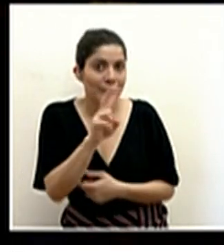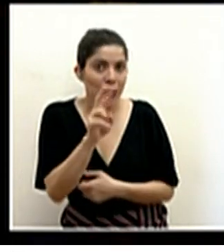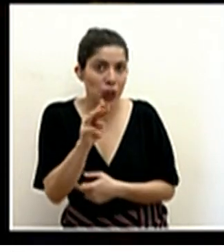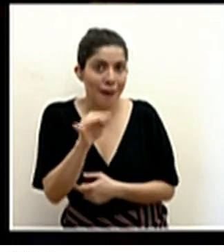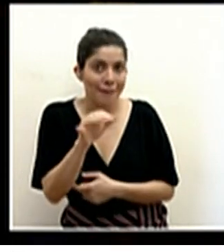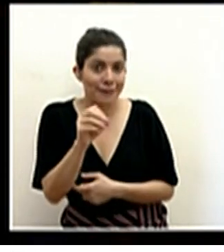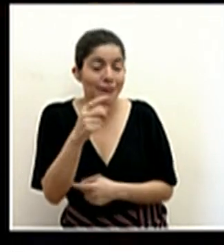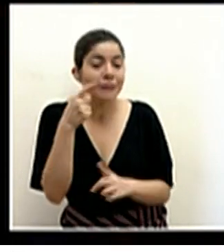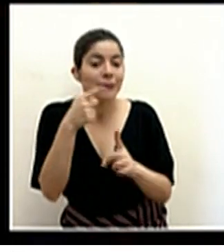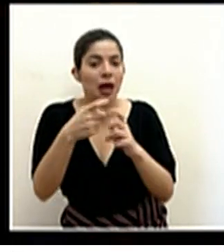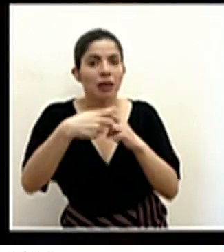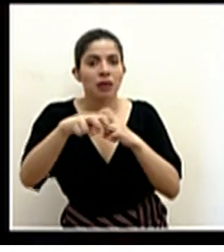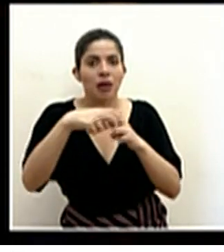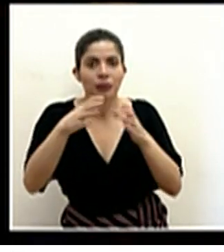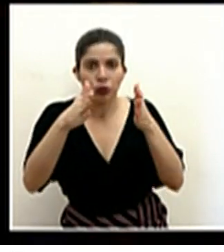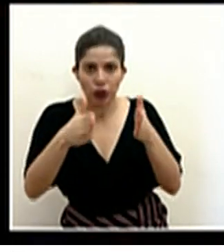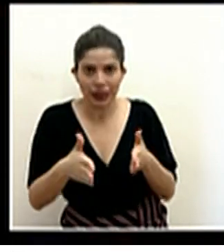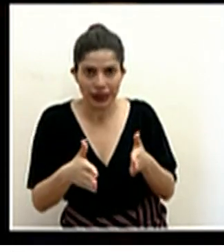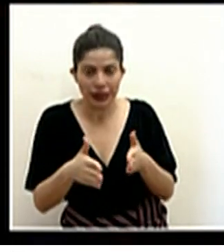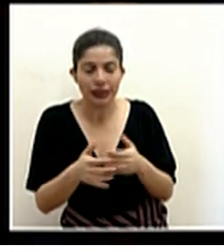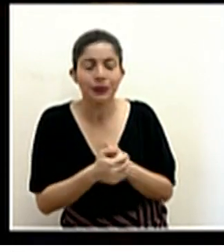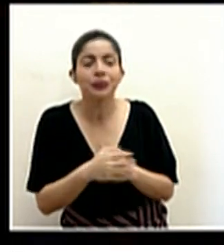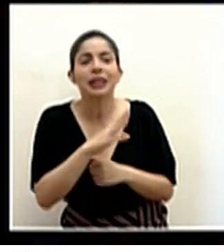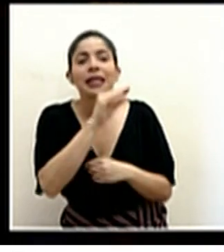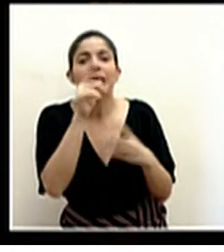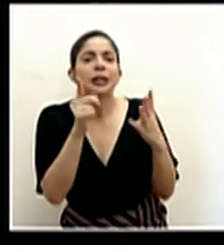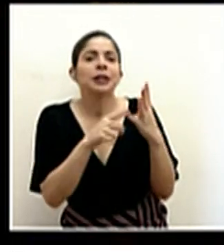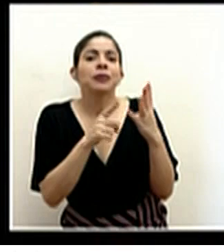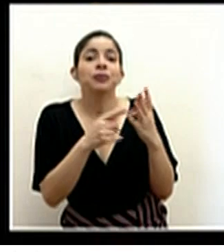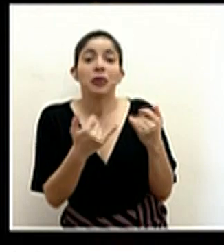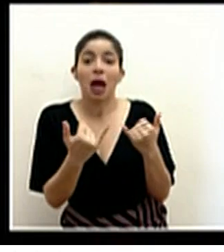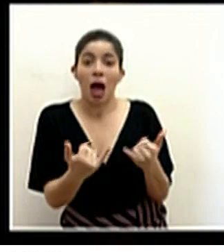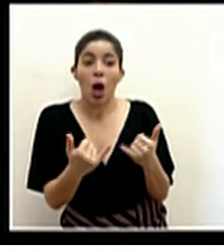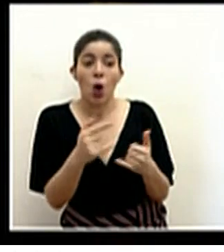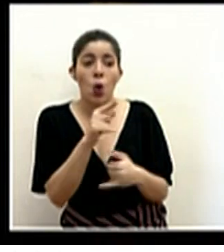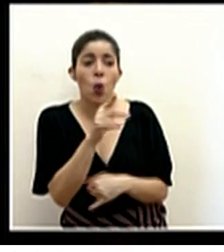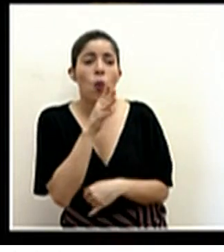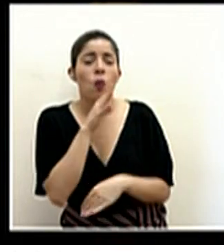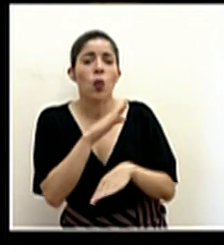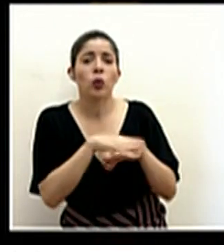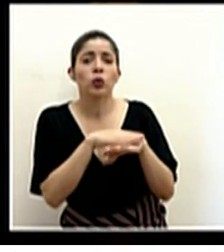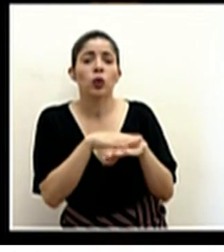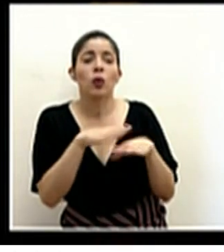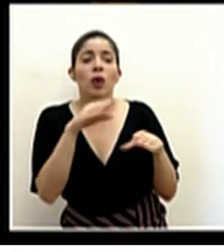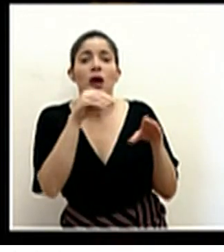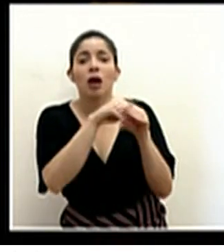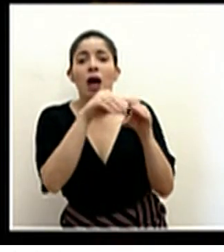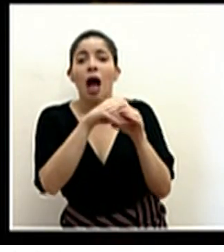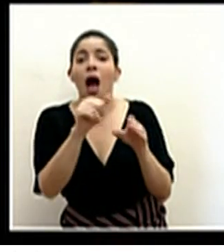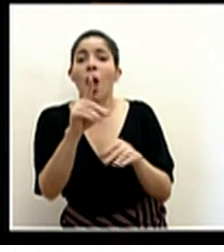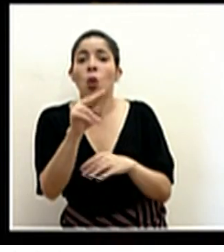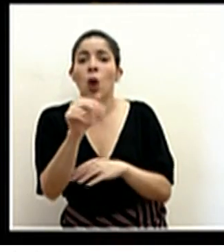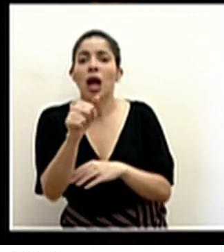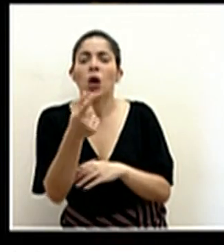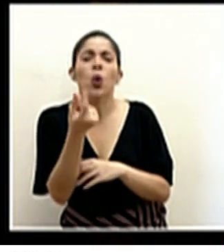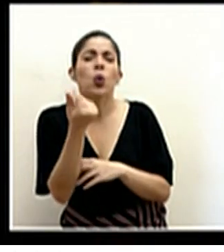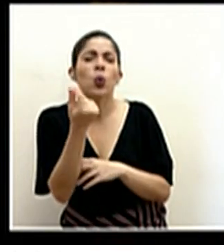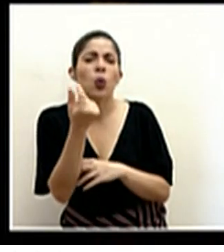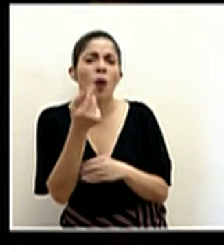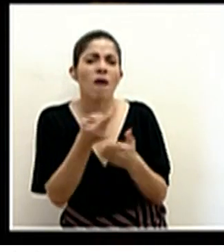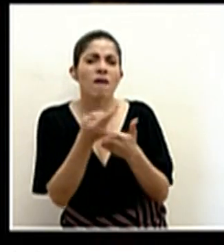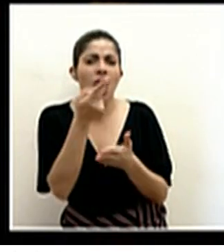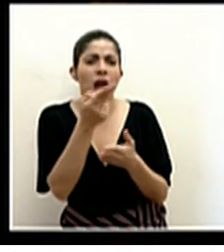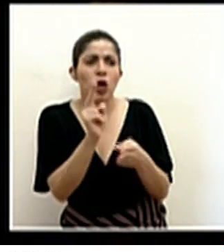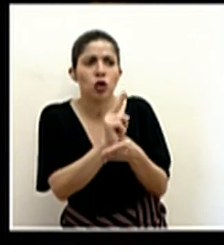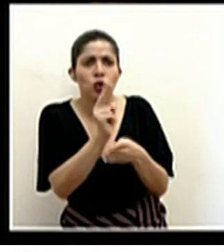22 de mayo, para los transportistas. Y ahorita que usted hablaba del depósito aduanero, ¿cuál es el costo que va a tener